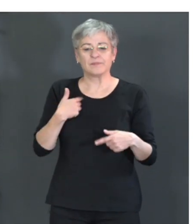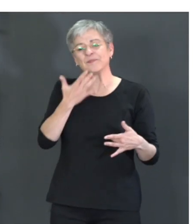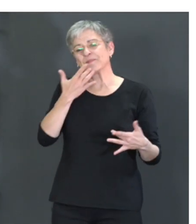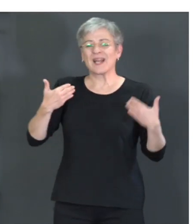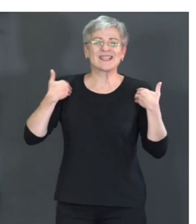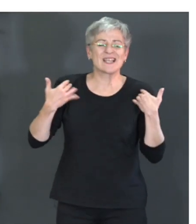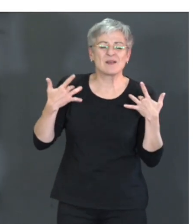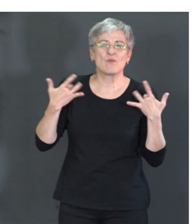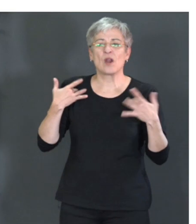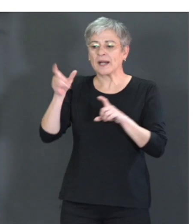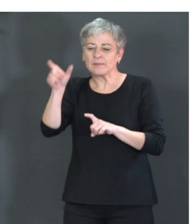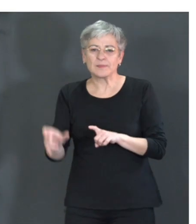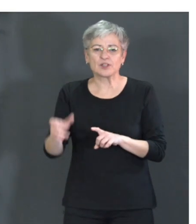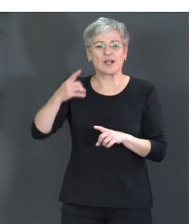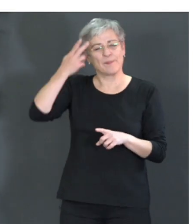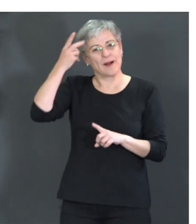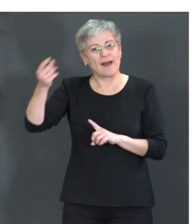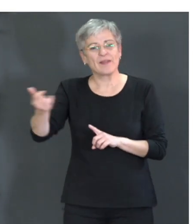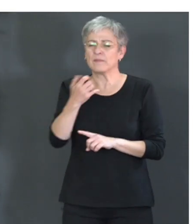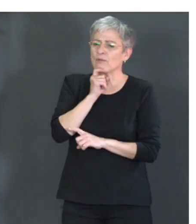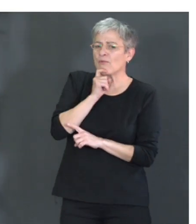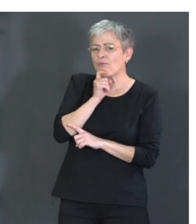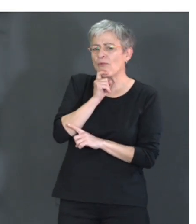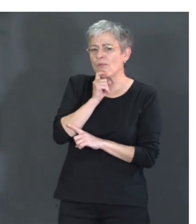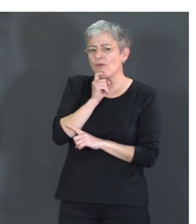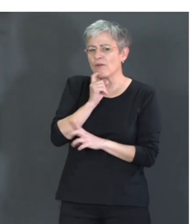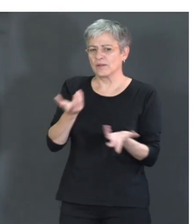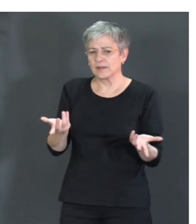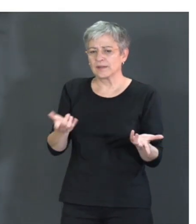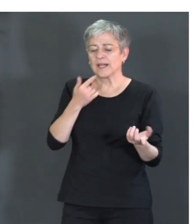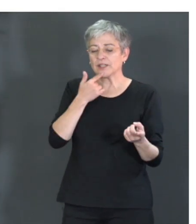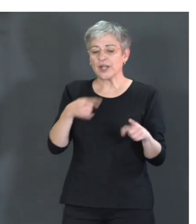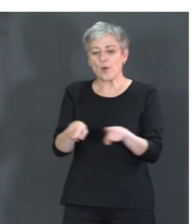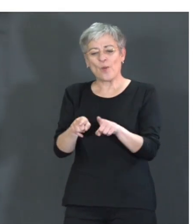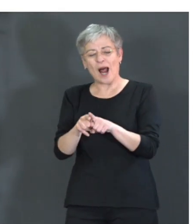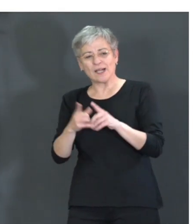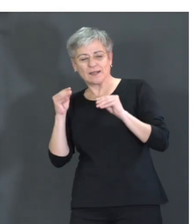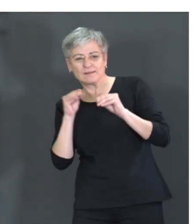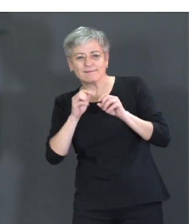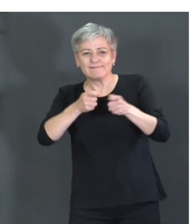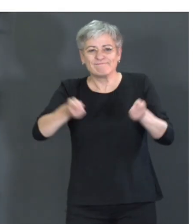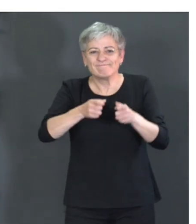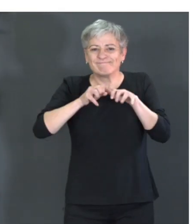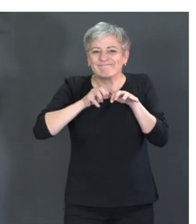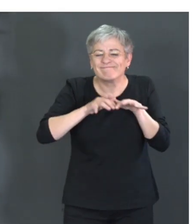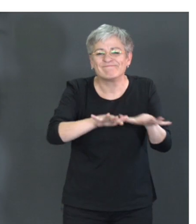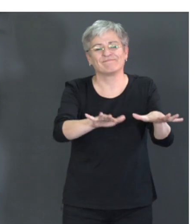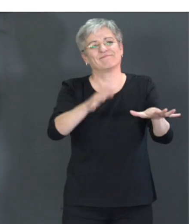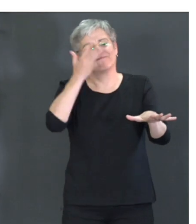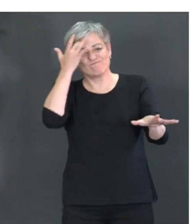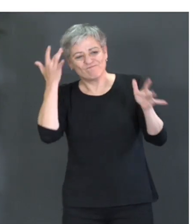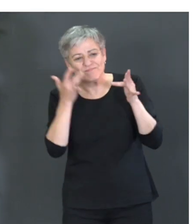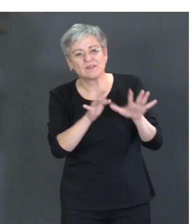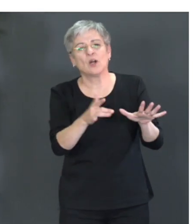esa experiencia de la persona. Entonces, de esta manera, pues quieras que no, se acercó, ¿no? Se pusieron, digamos, que